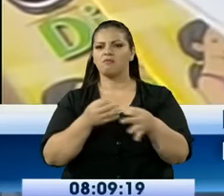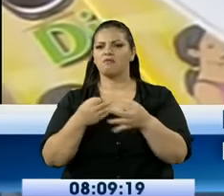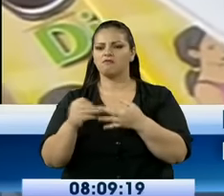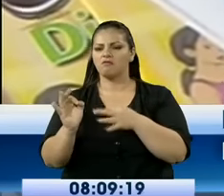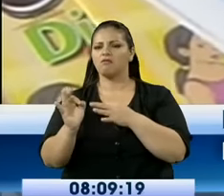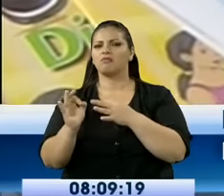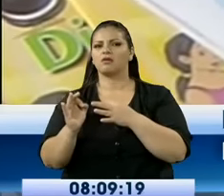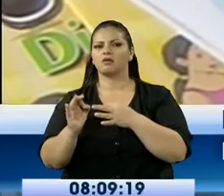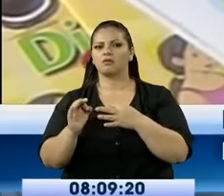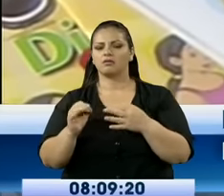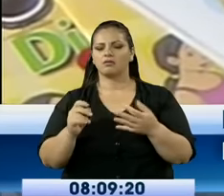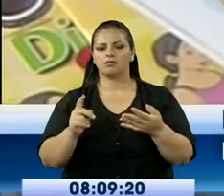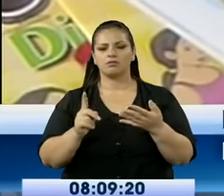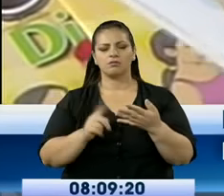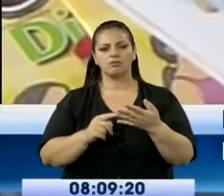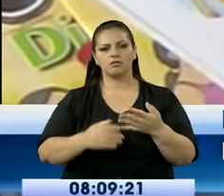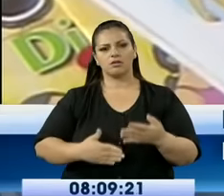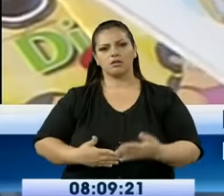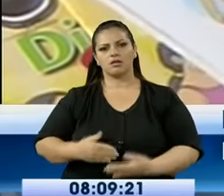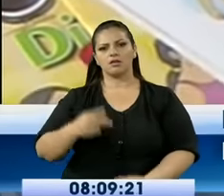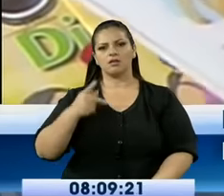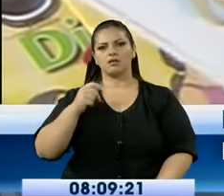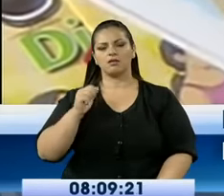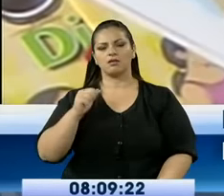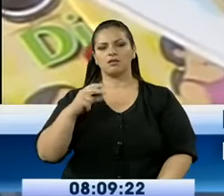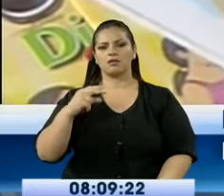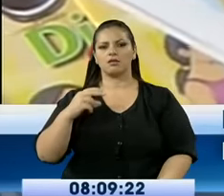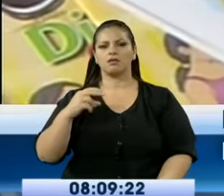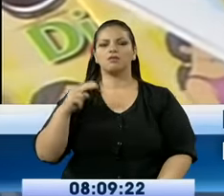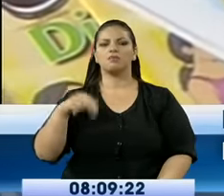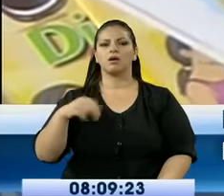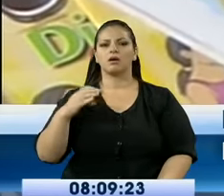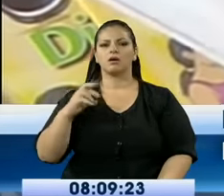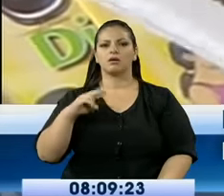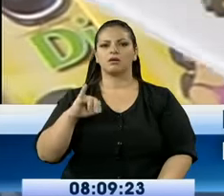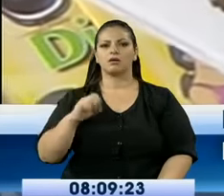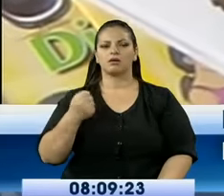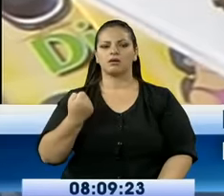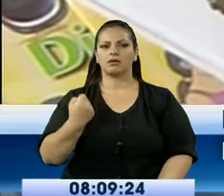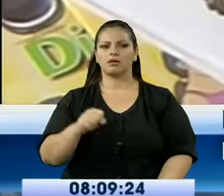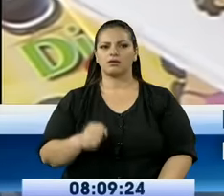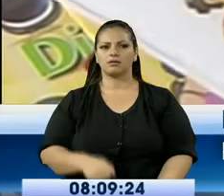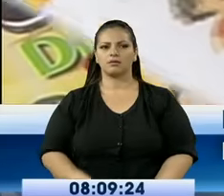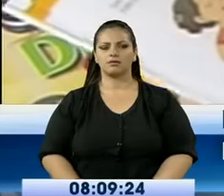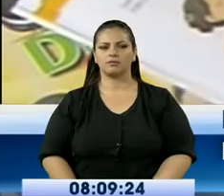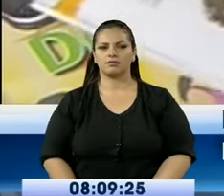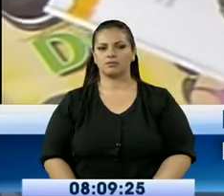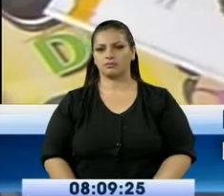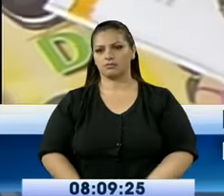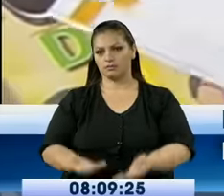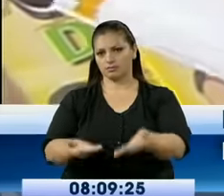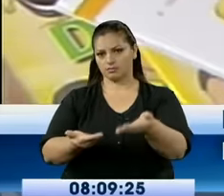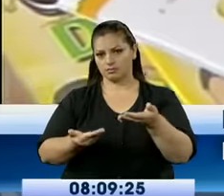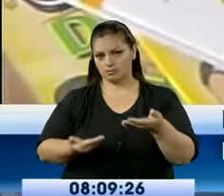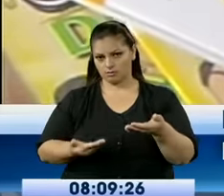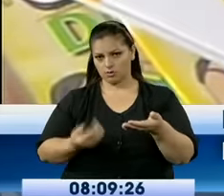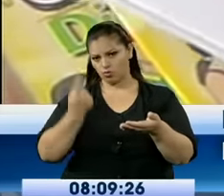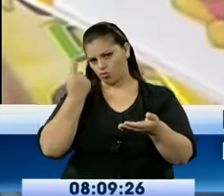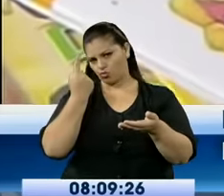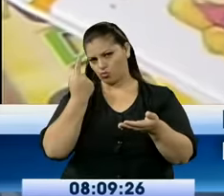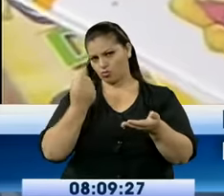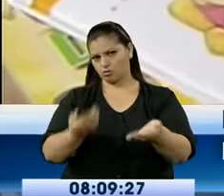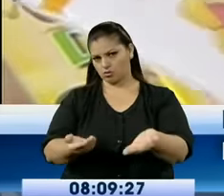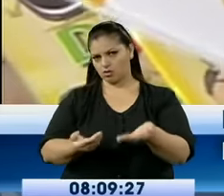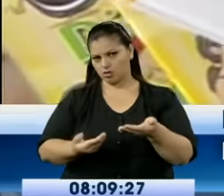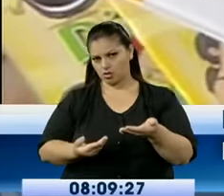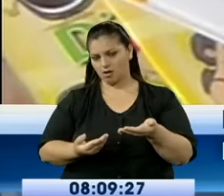Acerca del páncreas, la insulina, qué es el azúcar. Algo que vale mucho, me voy a llevar una, me la regala. Me voy a llevar una porque es muy importante